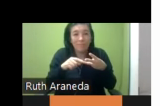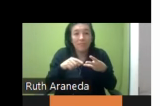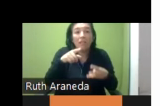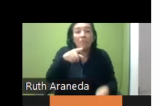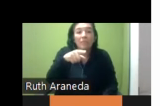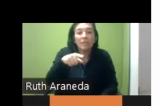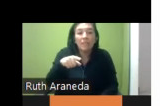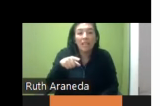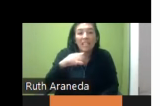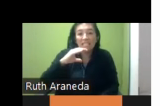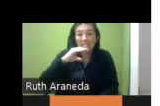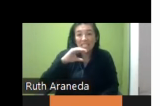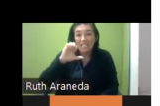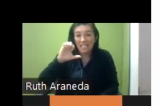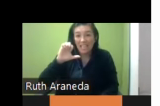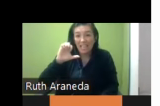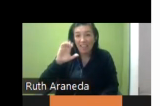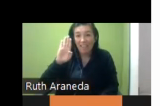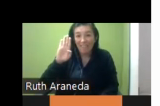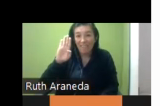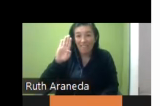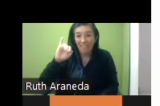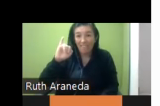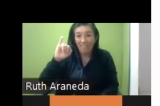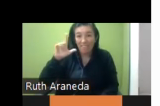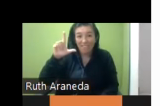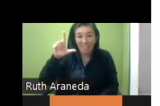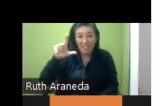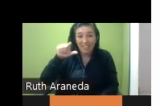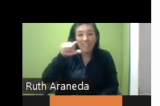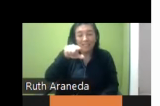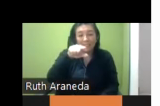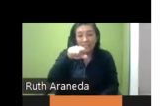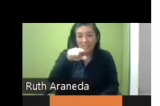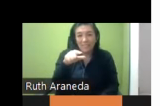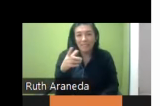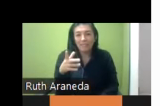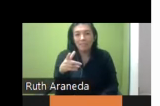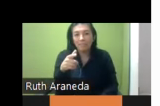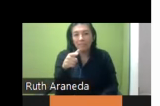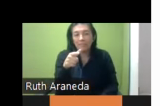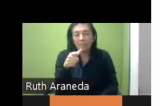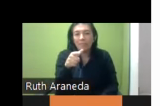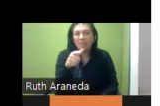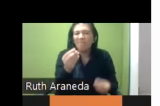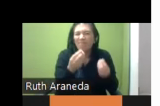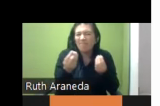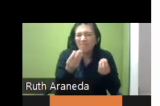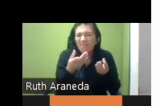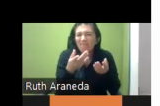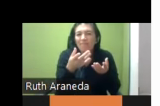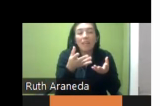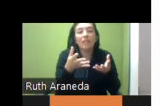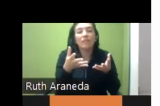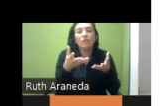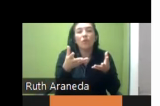cebil, que el nombre científico es Anadenantera colubrina, variedad cebil. Estas